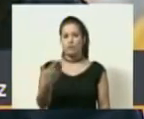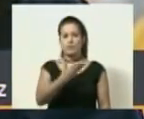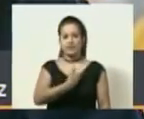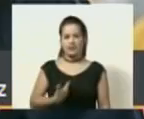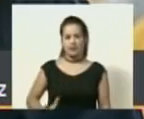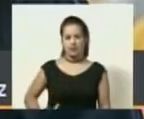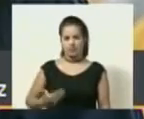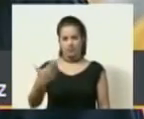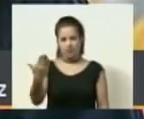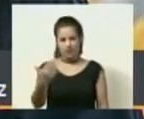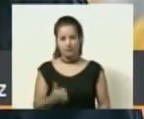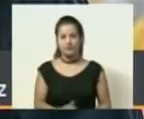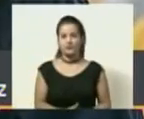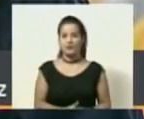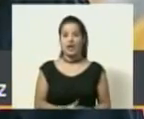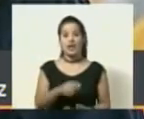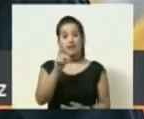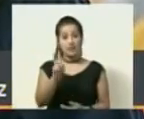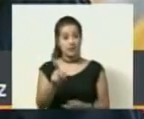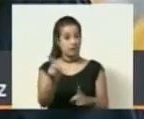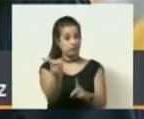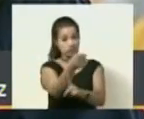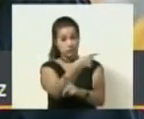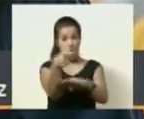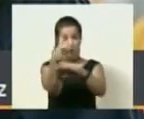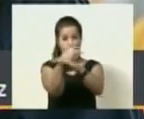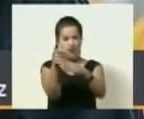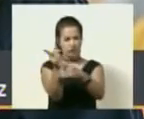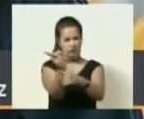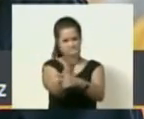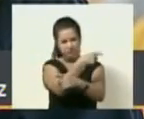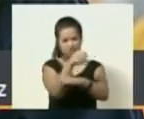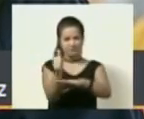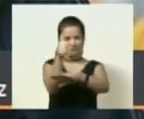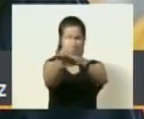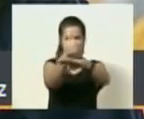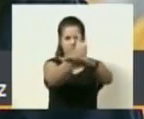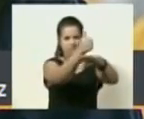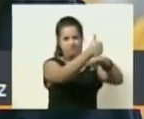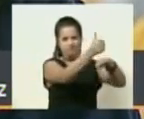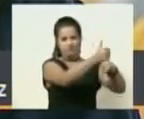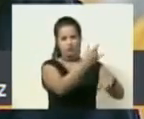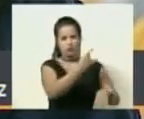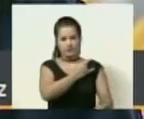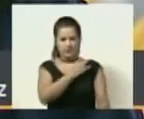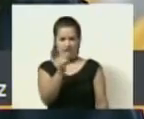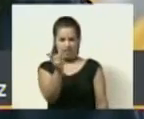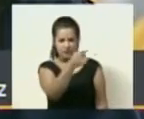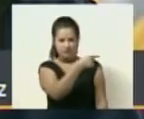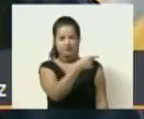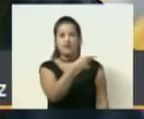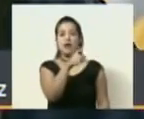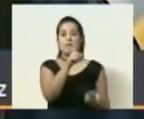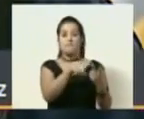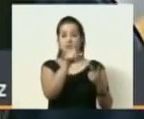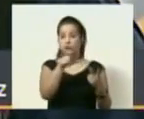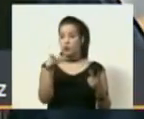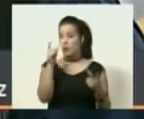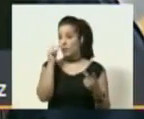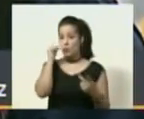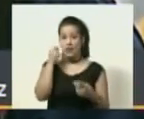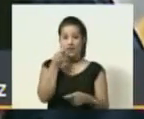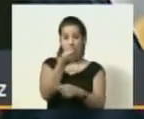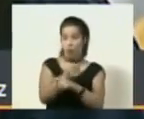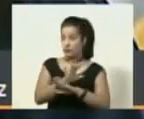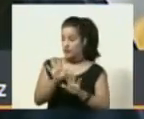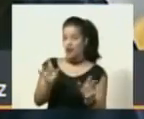Maduro Moro, a todo su tren ejecutivo, autoridades universitarias, triunfadores, triunfadoras